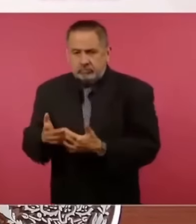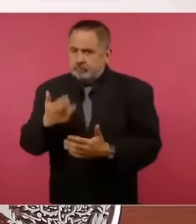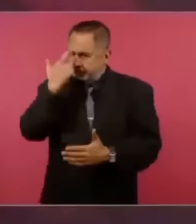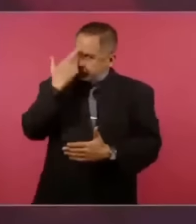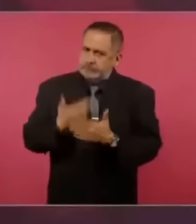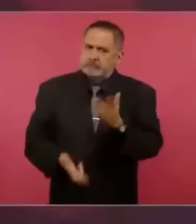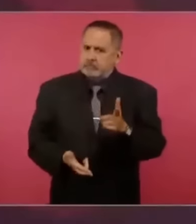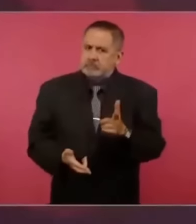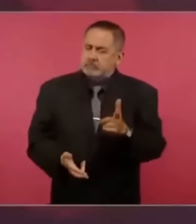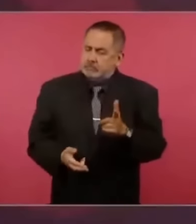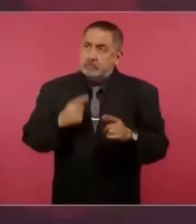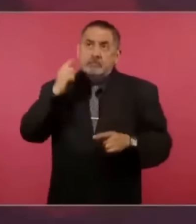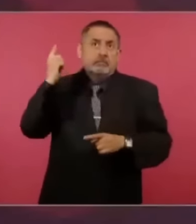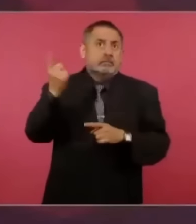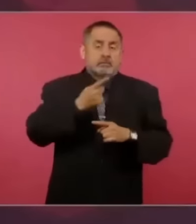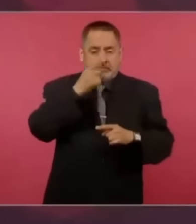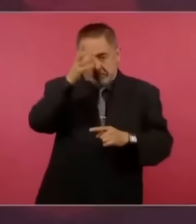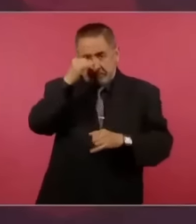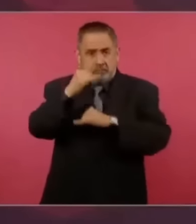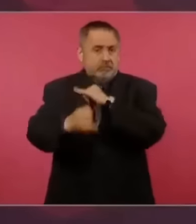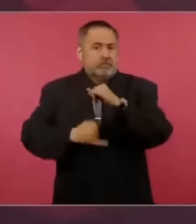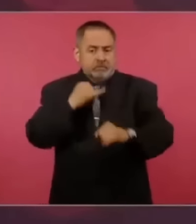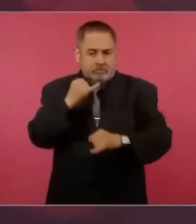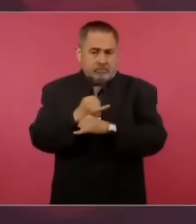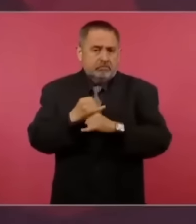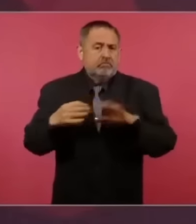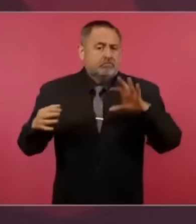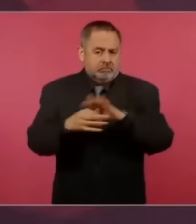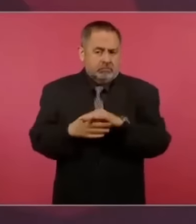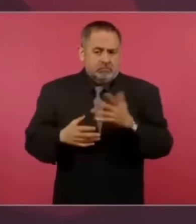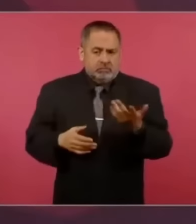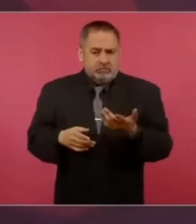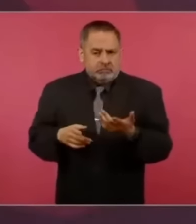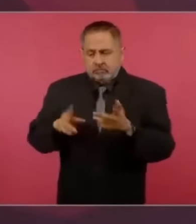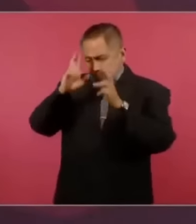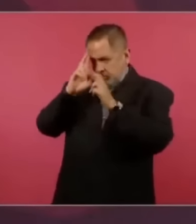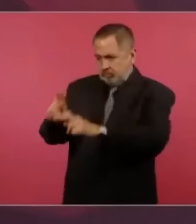violar la soberanía